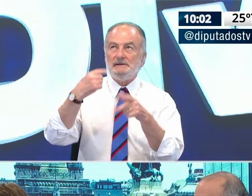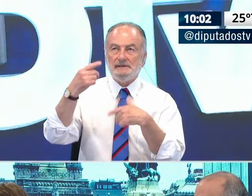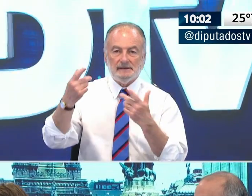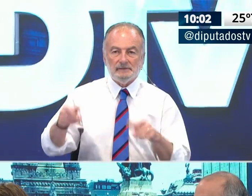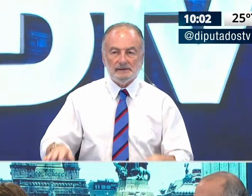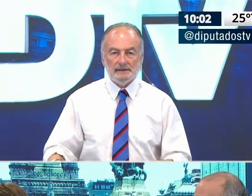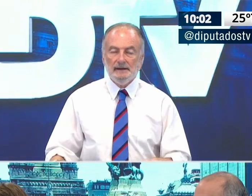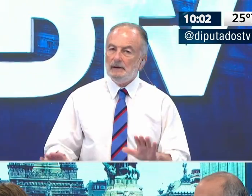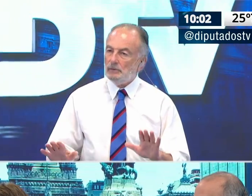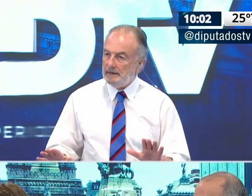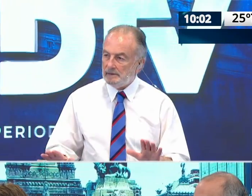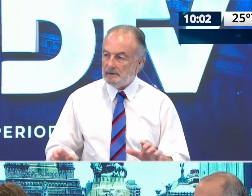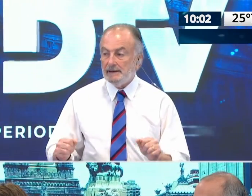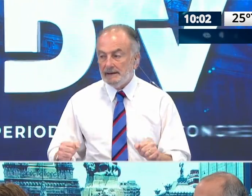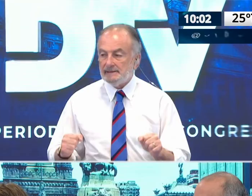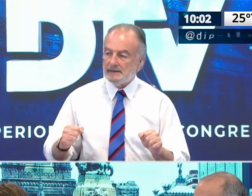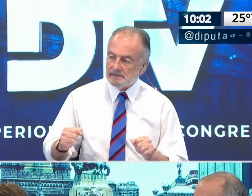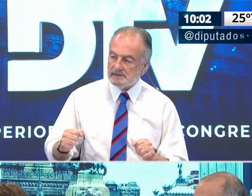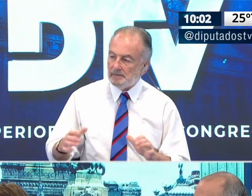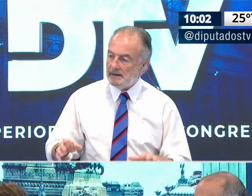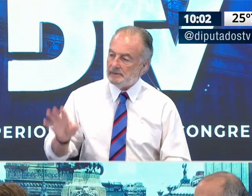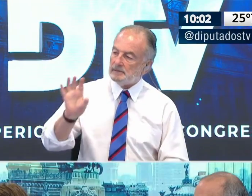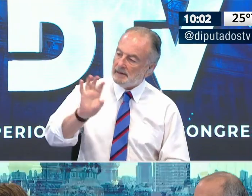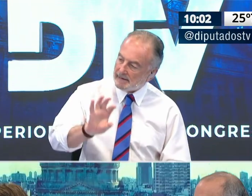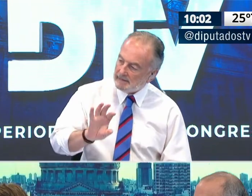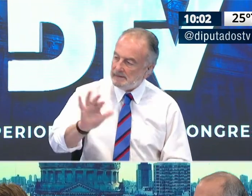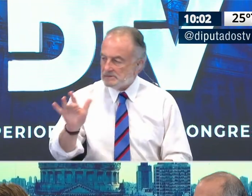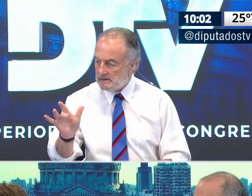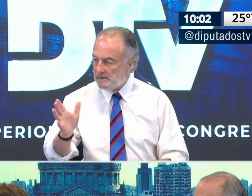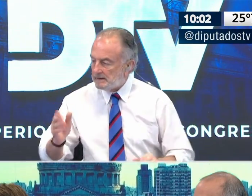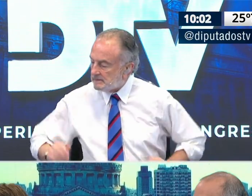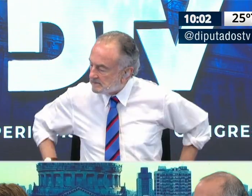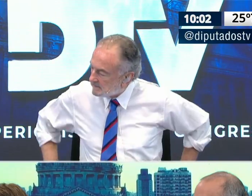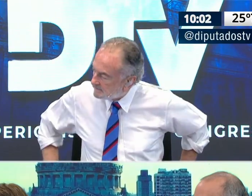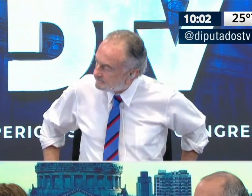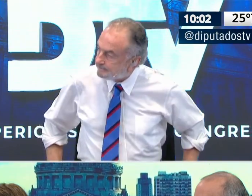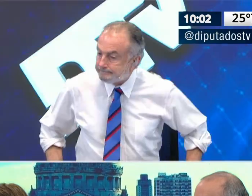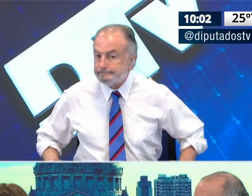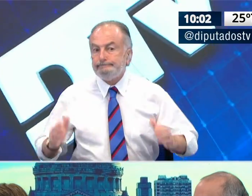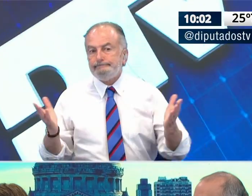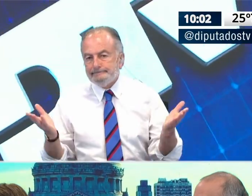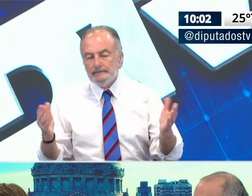la pelotita que viene. Un lío. Ahí en Qatar se pelearon argentinos y mexicanos.